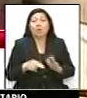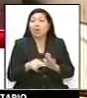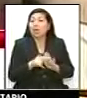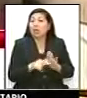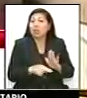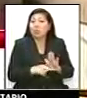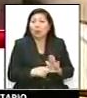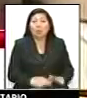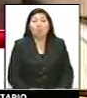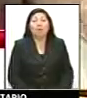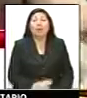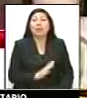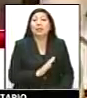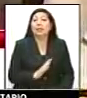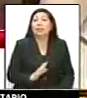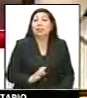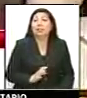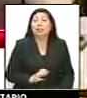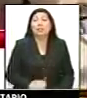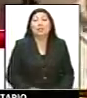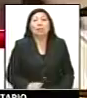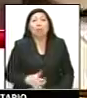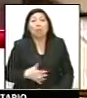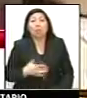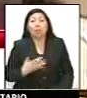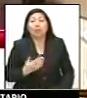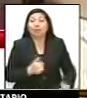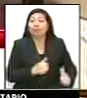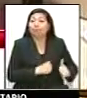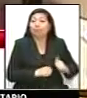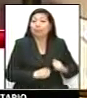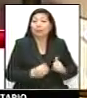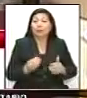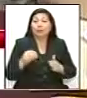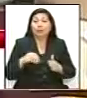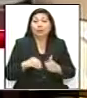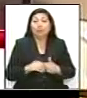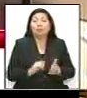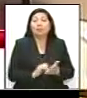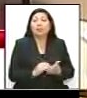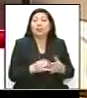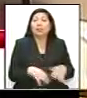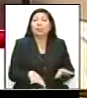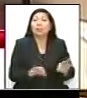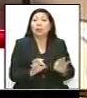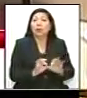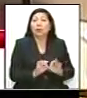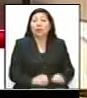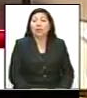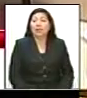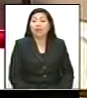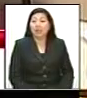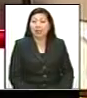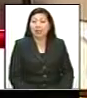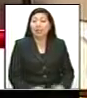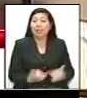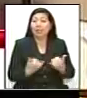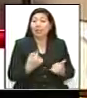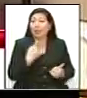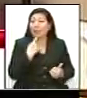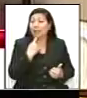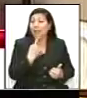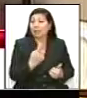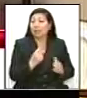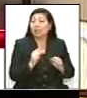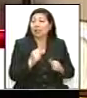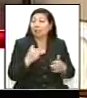norma del Estado pueda afectar el contenido esencial de esa autonomía. Es decir, que